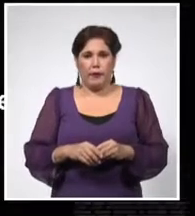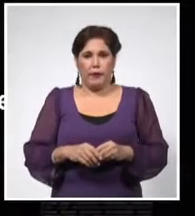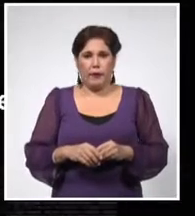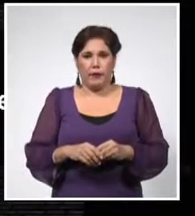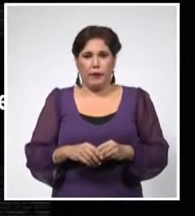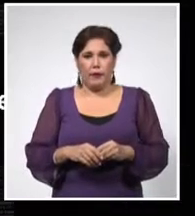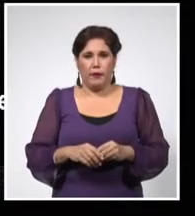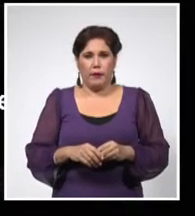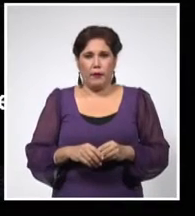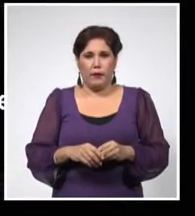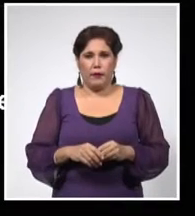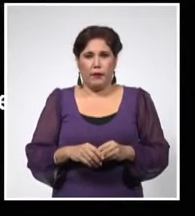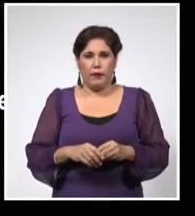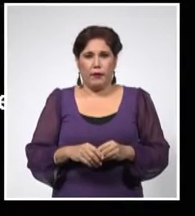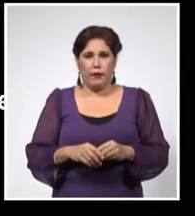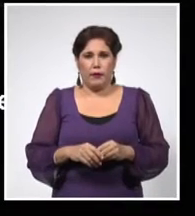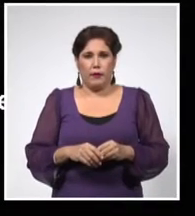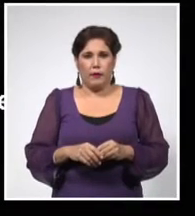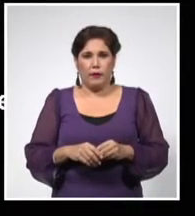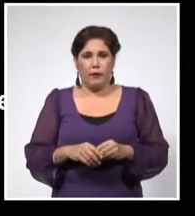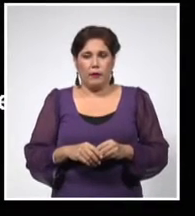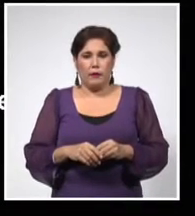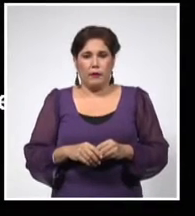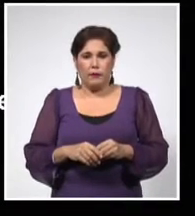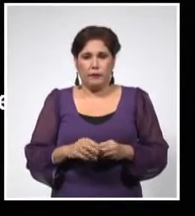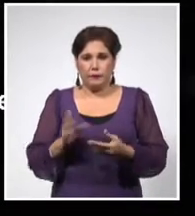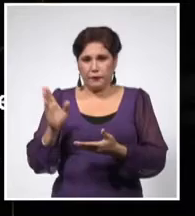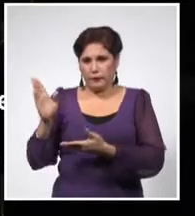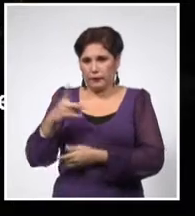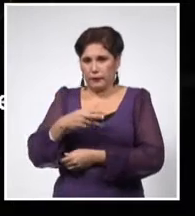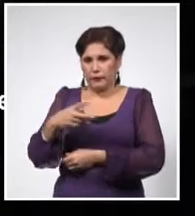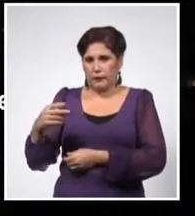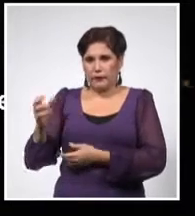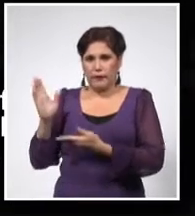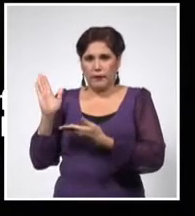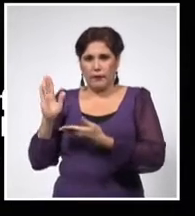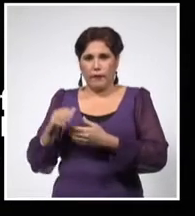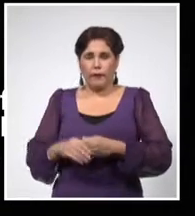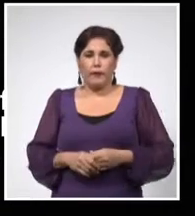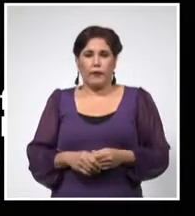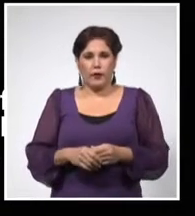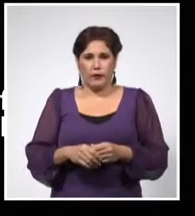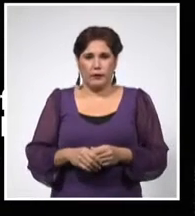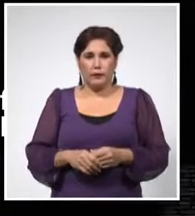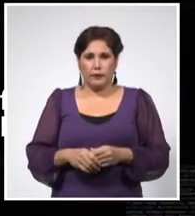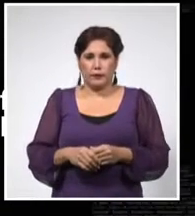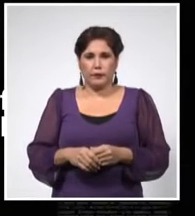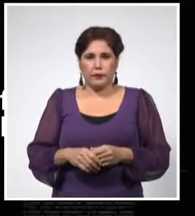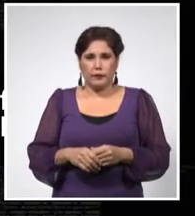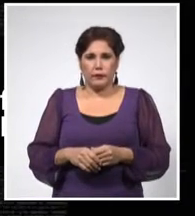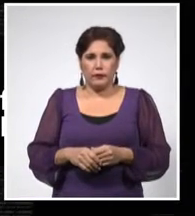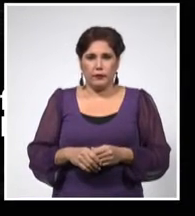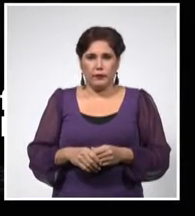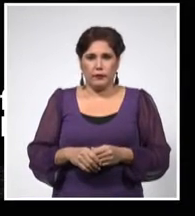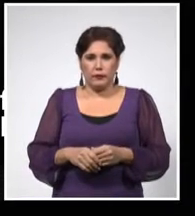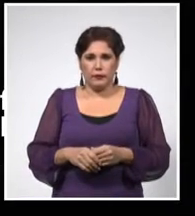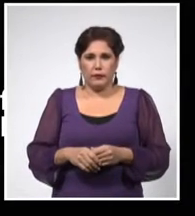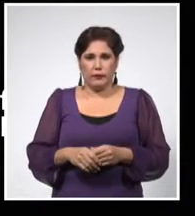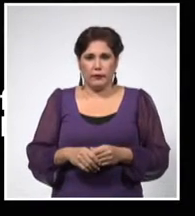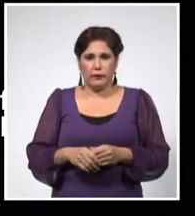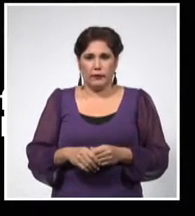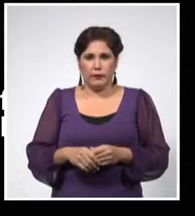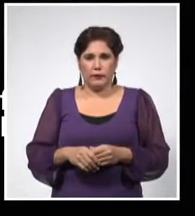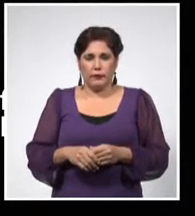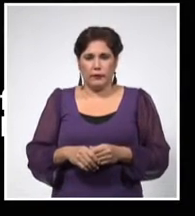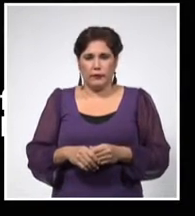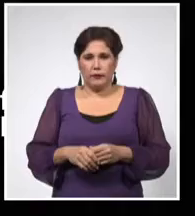But I would like to emphasize that European companies that are operating in Cuba will have nothing to worry about if they are not operating on property that was